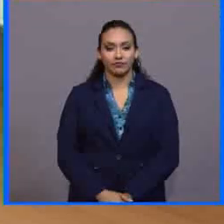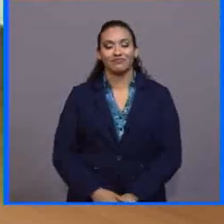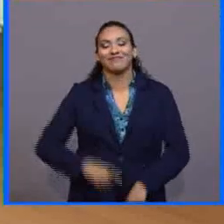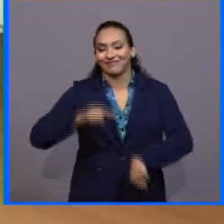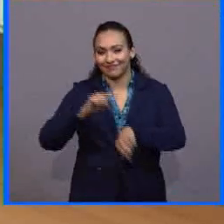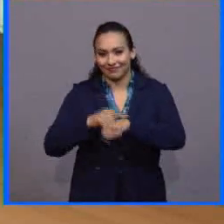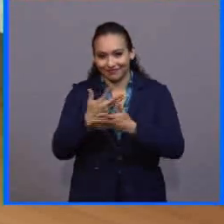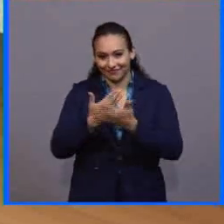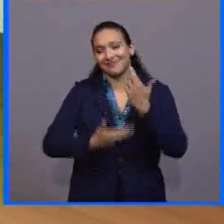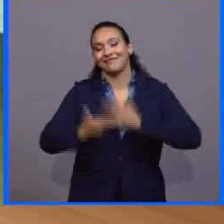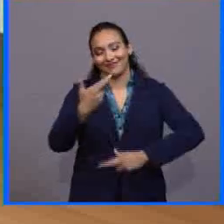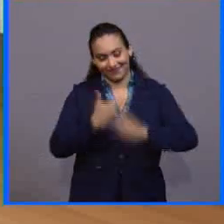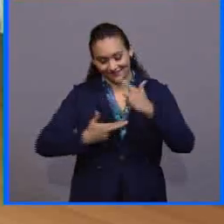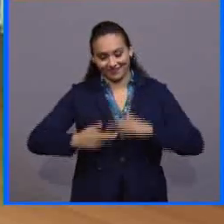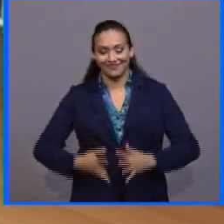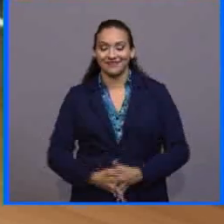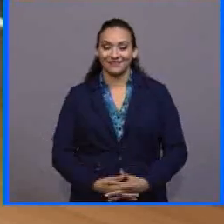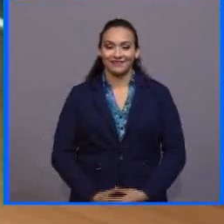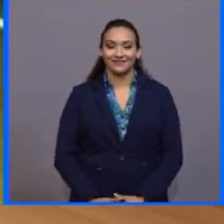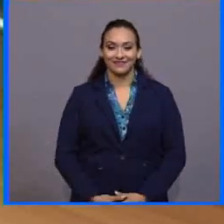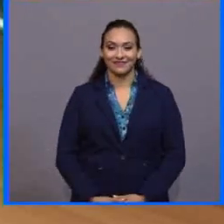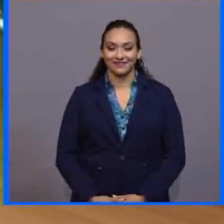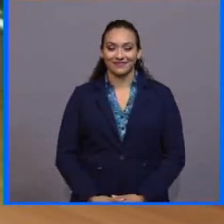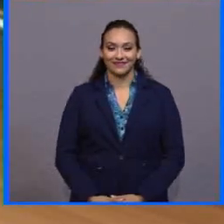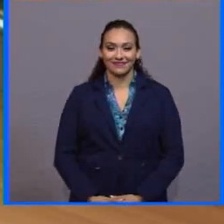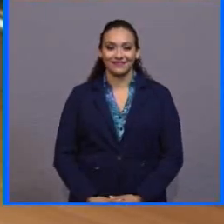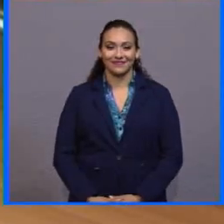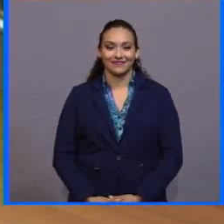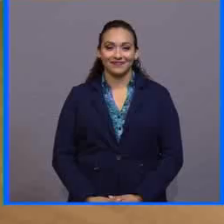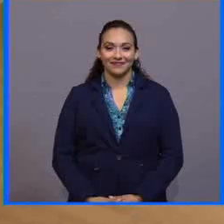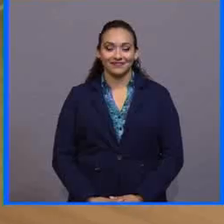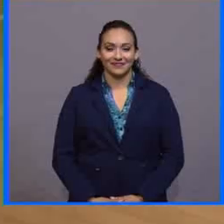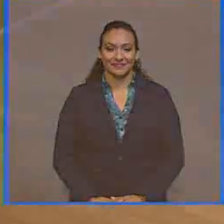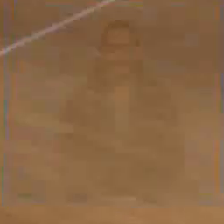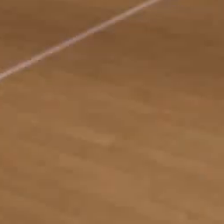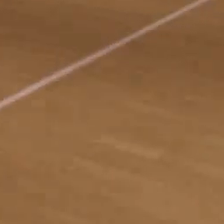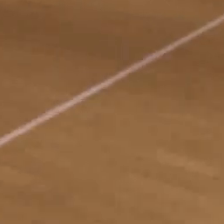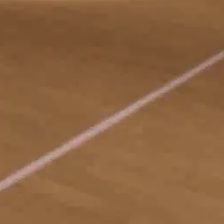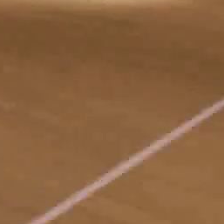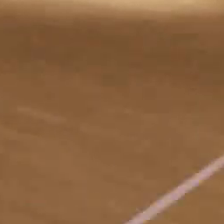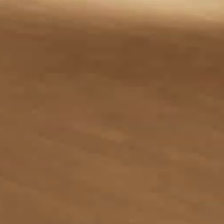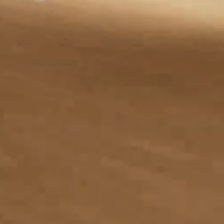Vámonos rápidamente a unos mensajes, no se vaya, volvemos con más noticias.